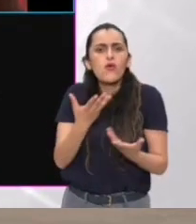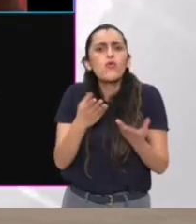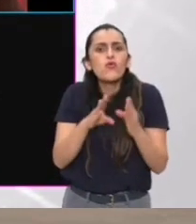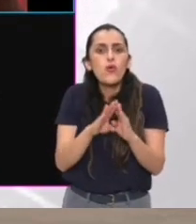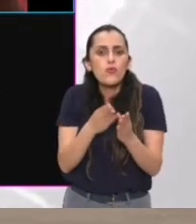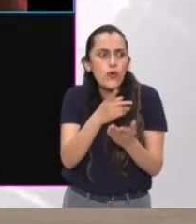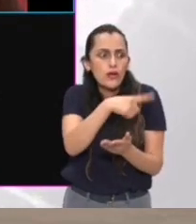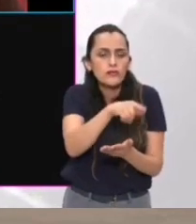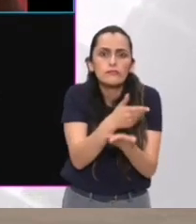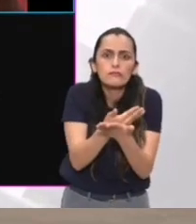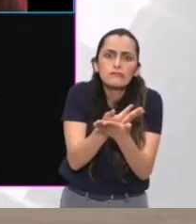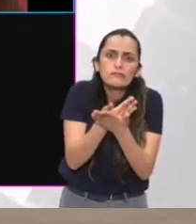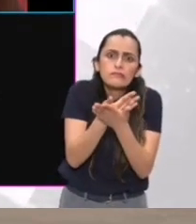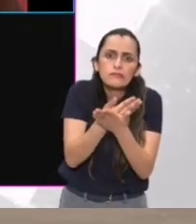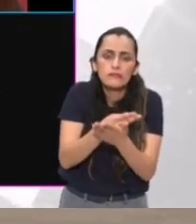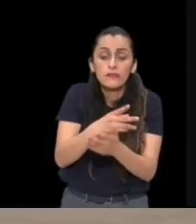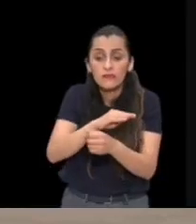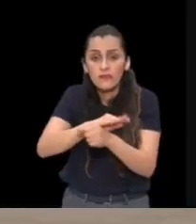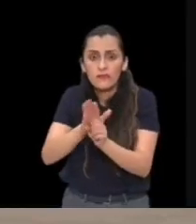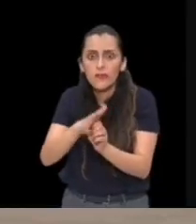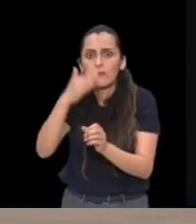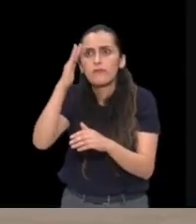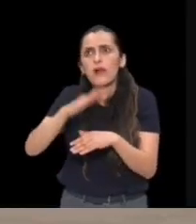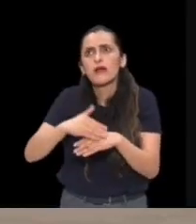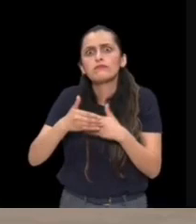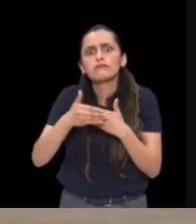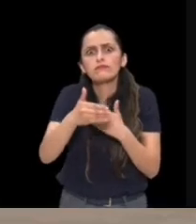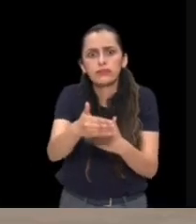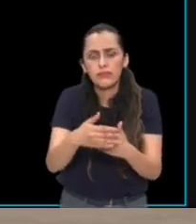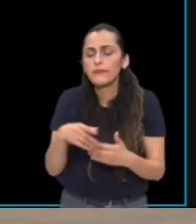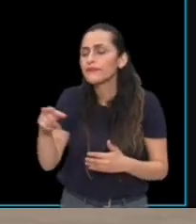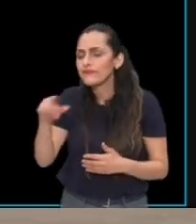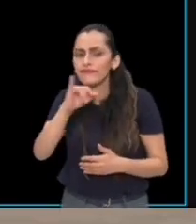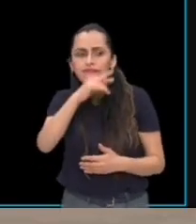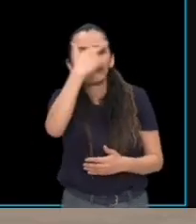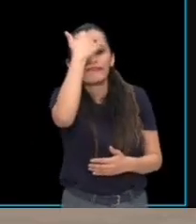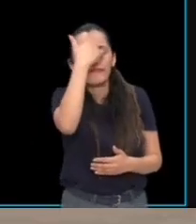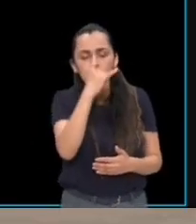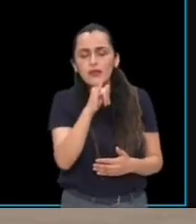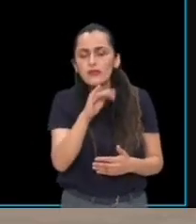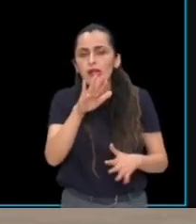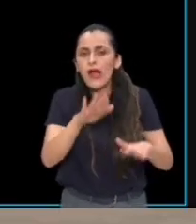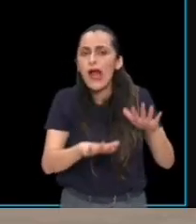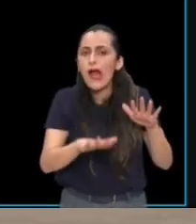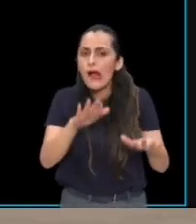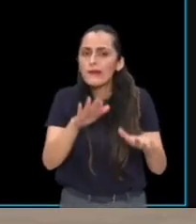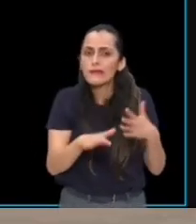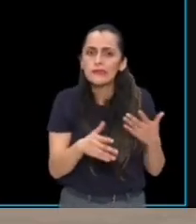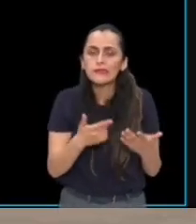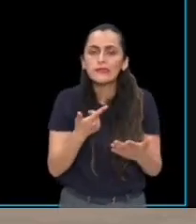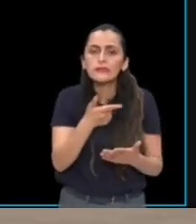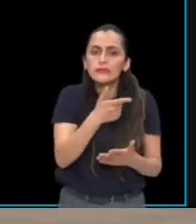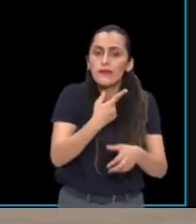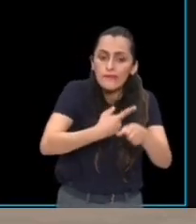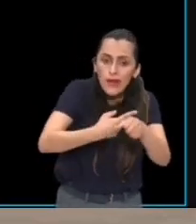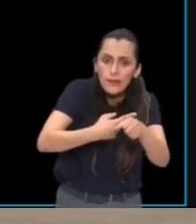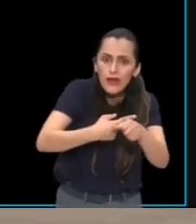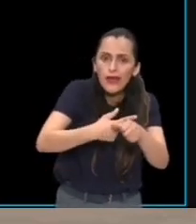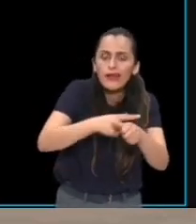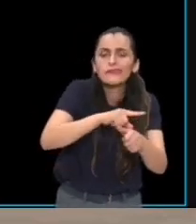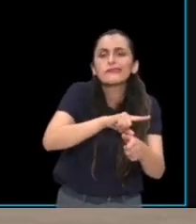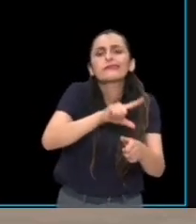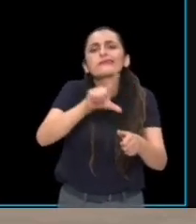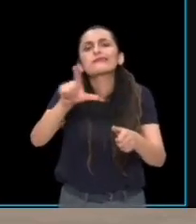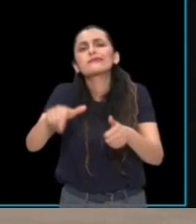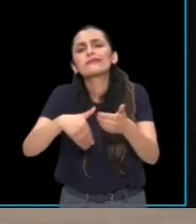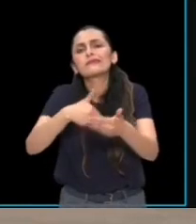el gasto de bolsillo genera en muchas ocasiones que la gente, que las familias caigan en extrema pobreza. Y